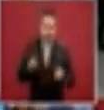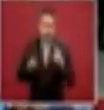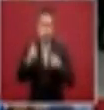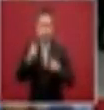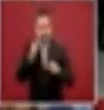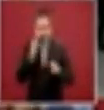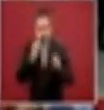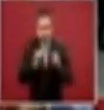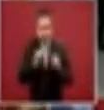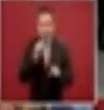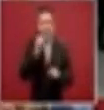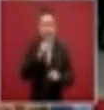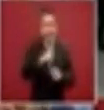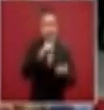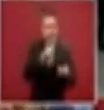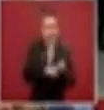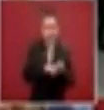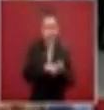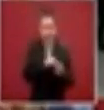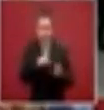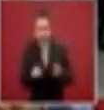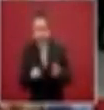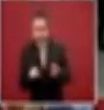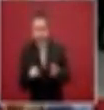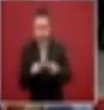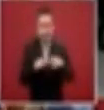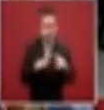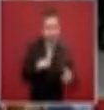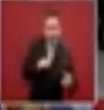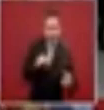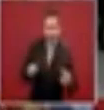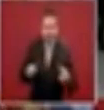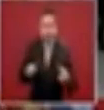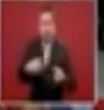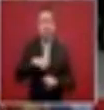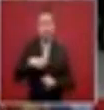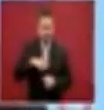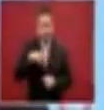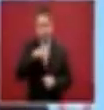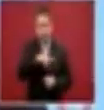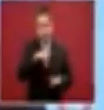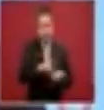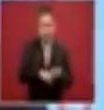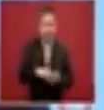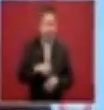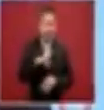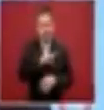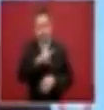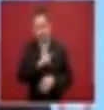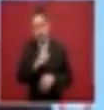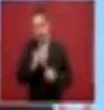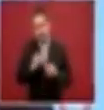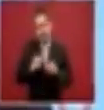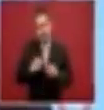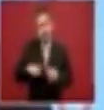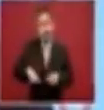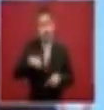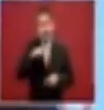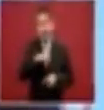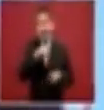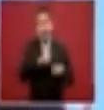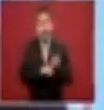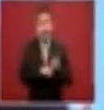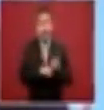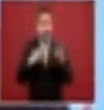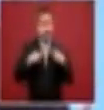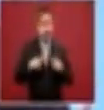que hemos tenido para el propósito de la preparación y la respuesta con organismos tanto privados como sociales. Incluye